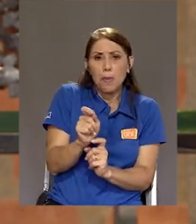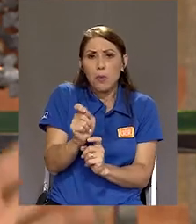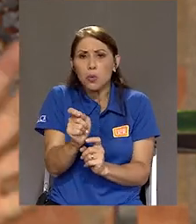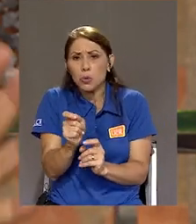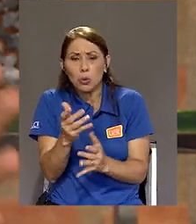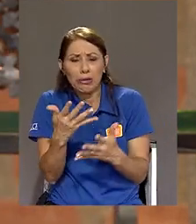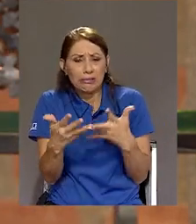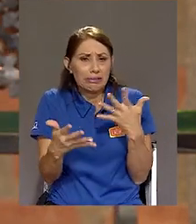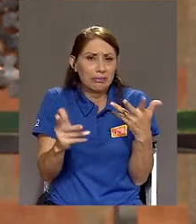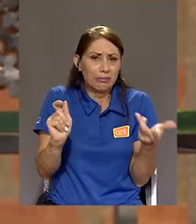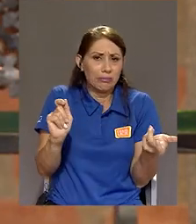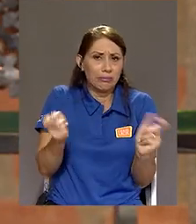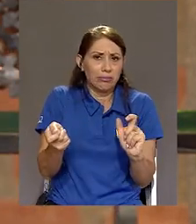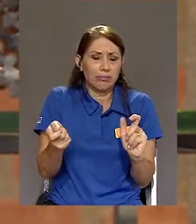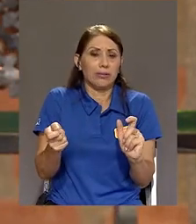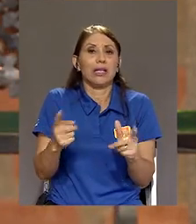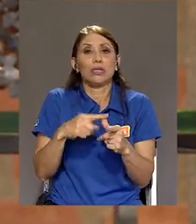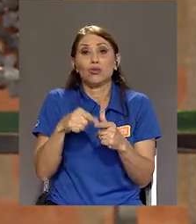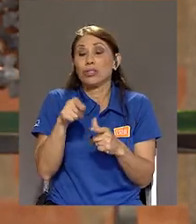también. Pero